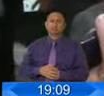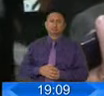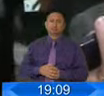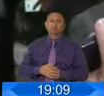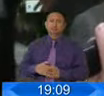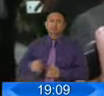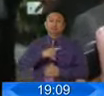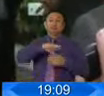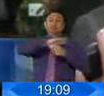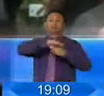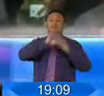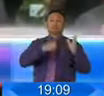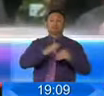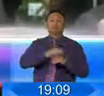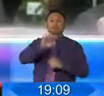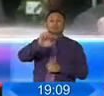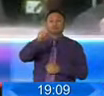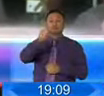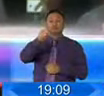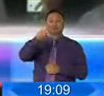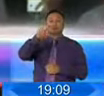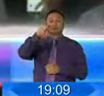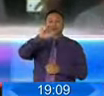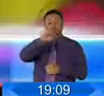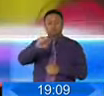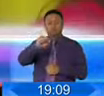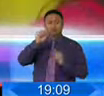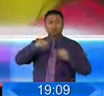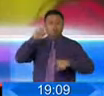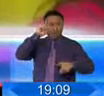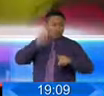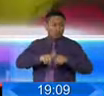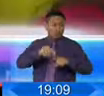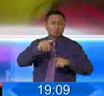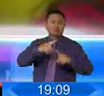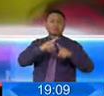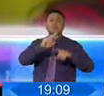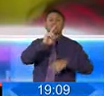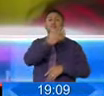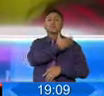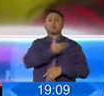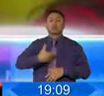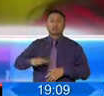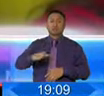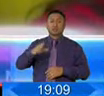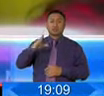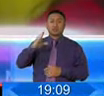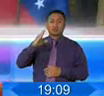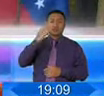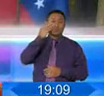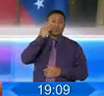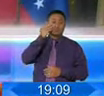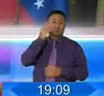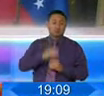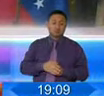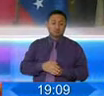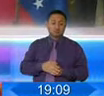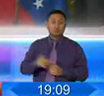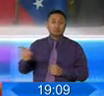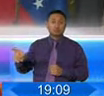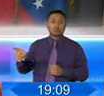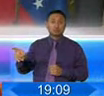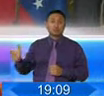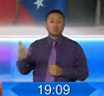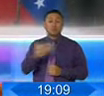La canciller María Fernanda Espinosa concuerda con la vicepresidenta María Alejandra Vicuña en que el presidente venezolano Nicolás Maduro debe estar en la Cumbre